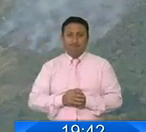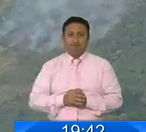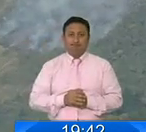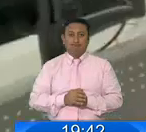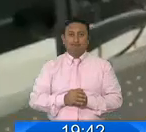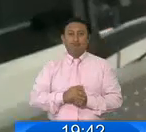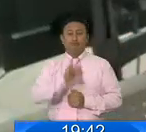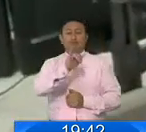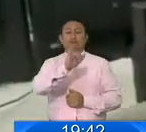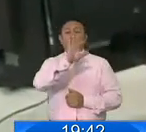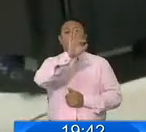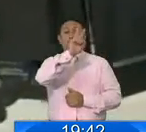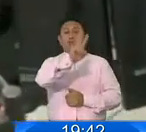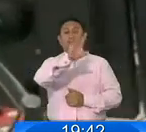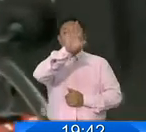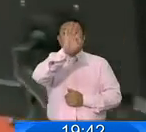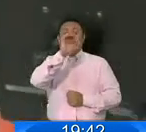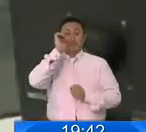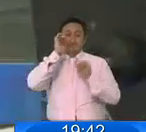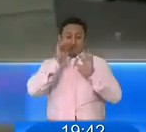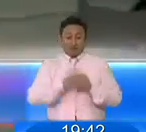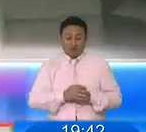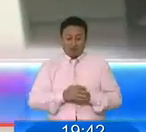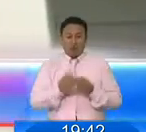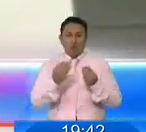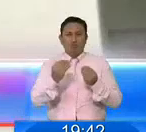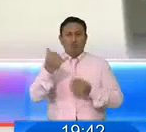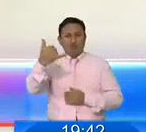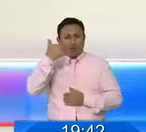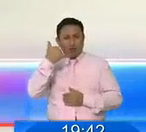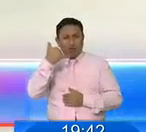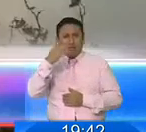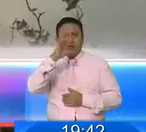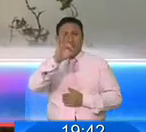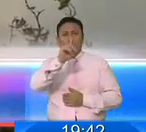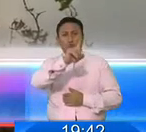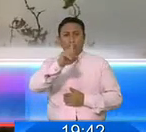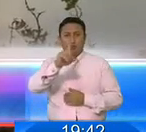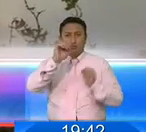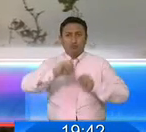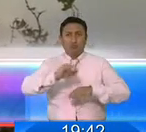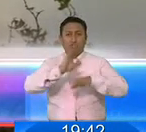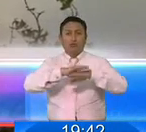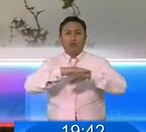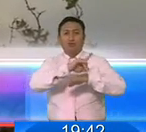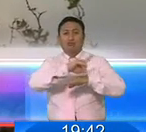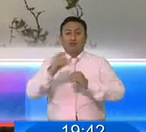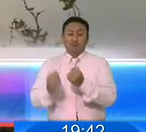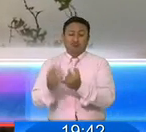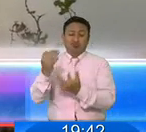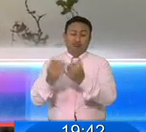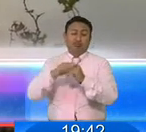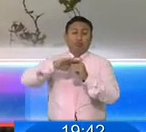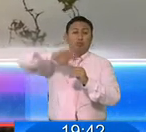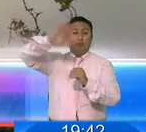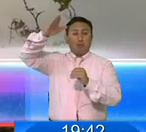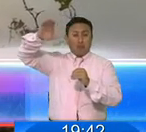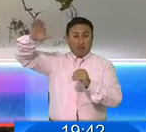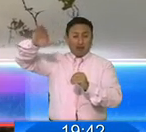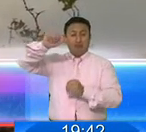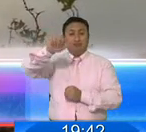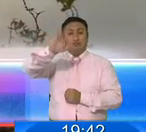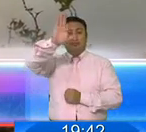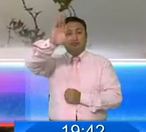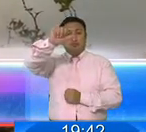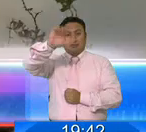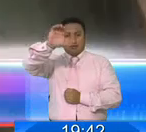de septiembre decenas de llamadas ingresaron el sistema es un 911 reportando el incendio forestal suscitado en el cerro está caso